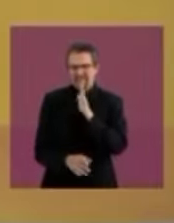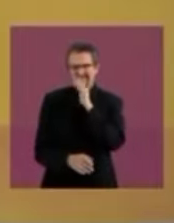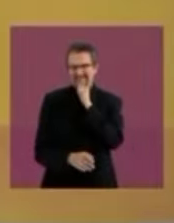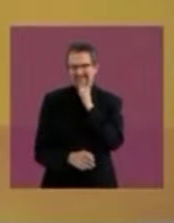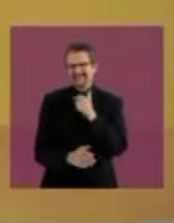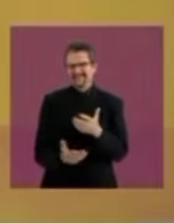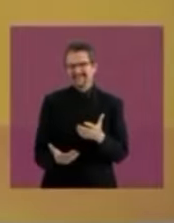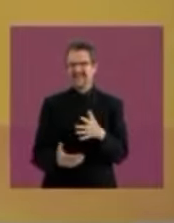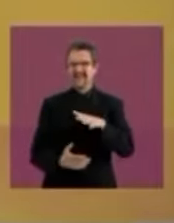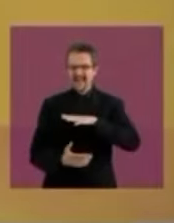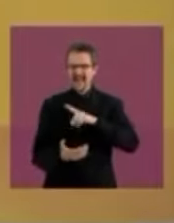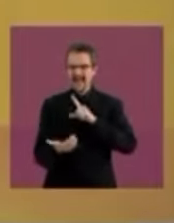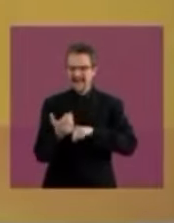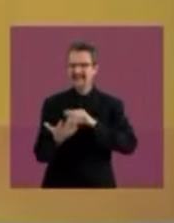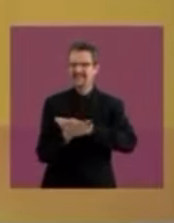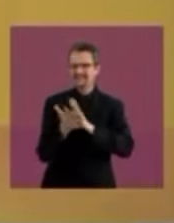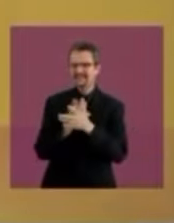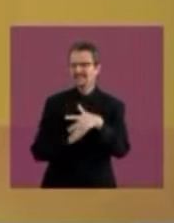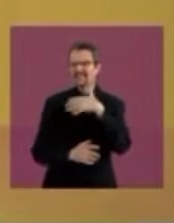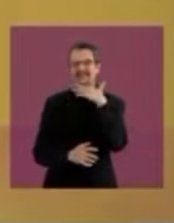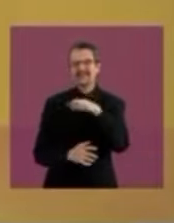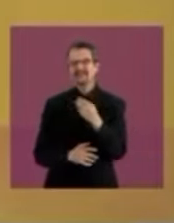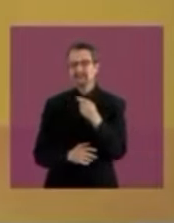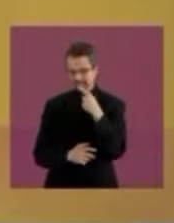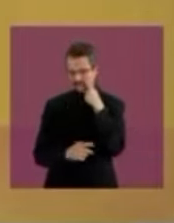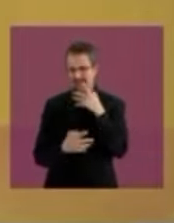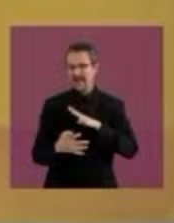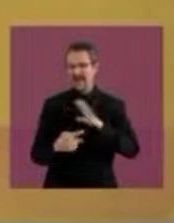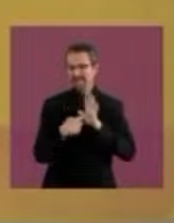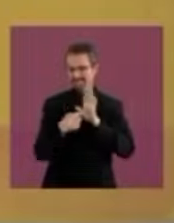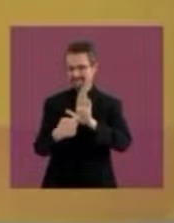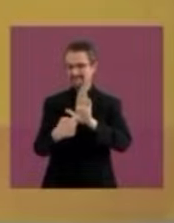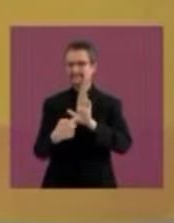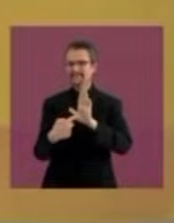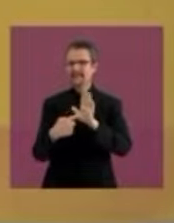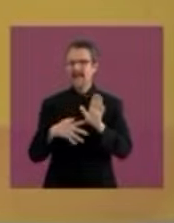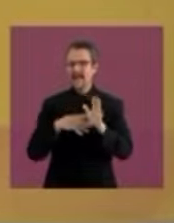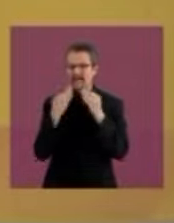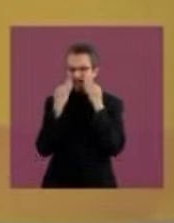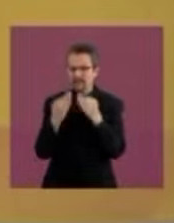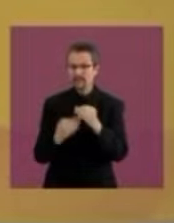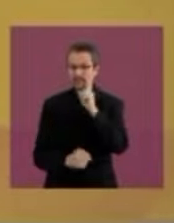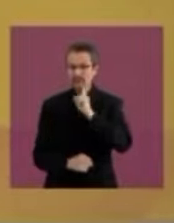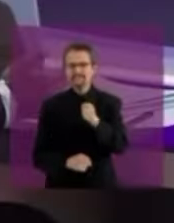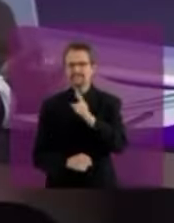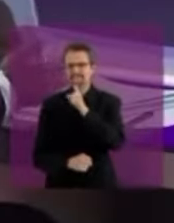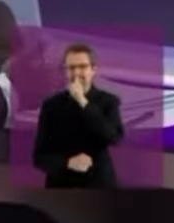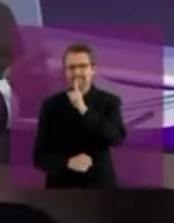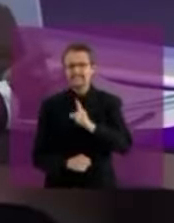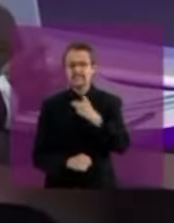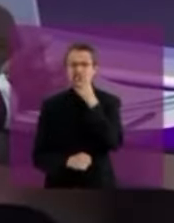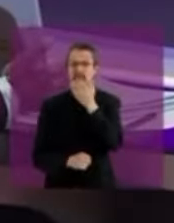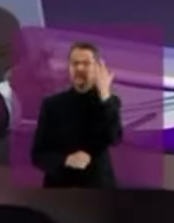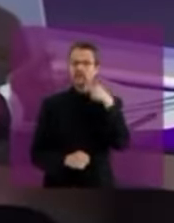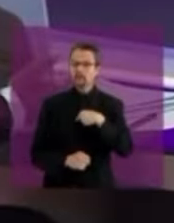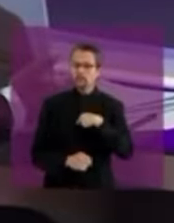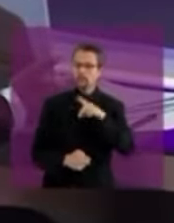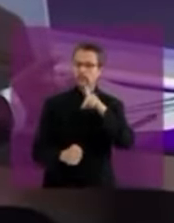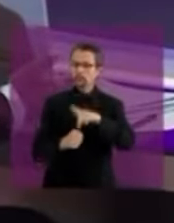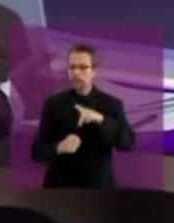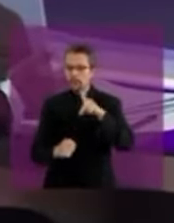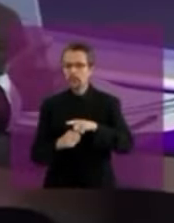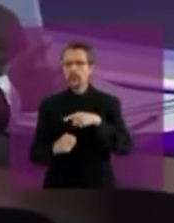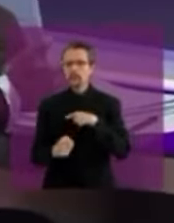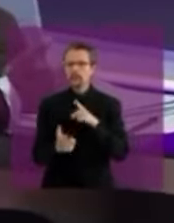un caso de mentira de la candidata, en donde muestra que iba a donar su departamento al Colegio